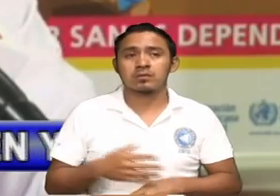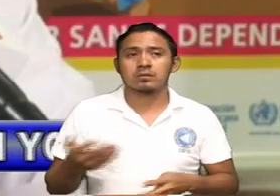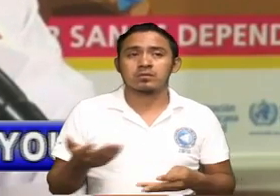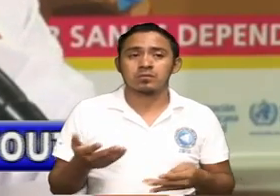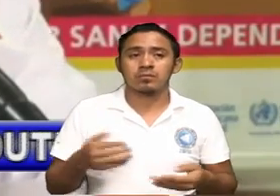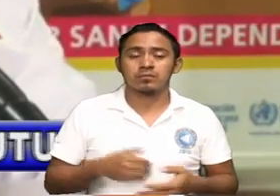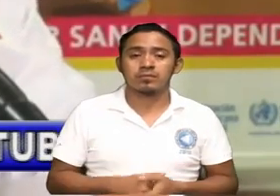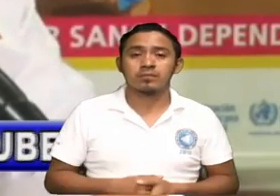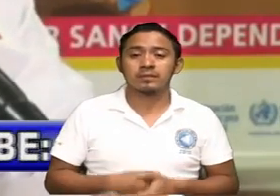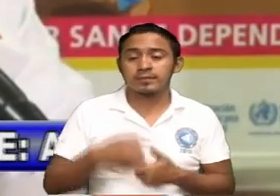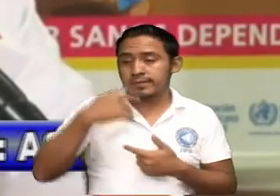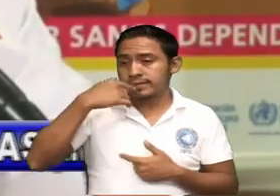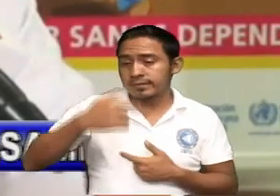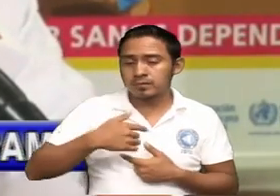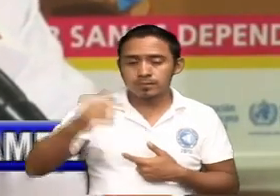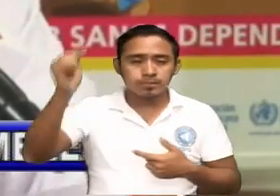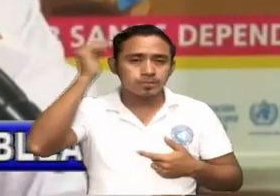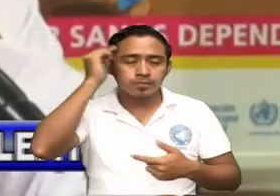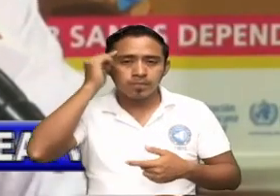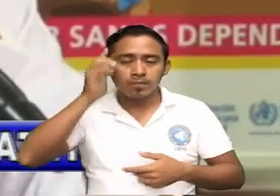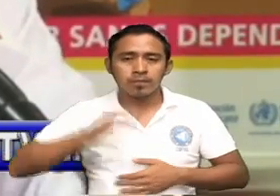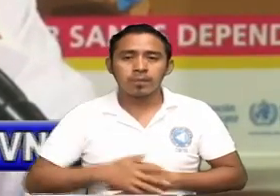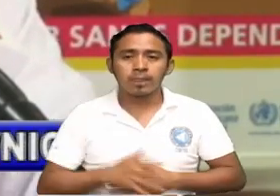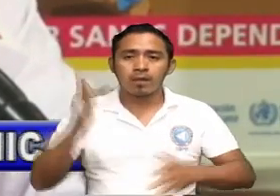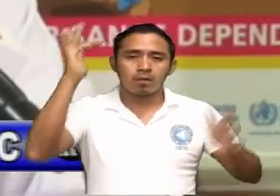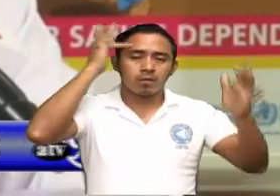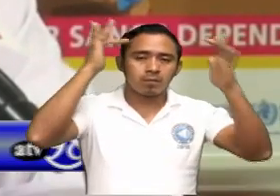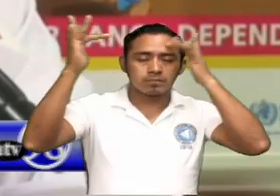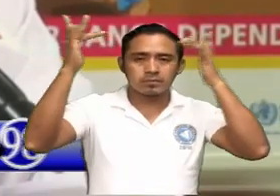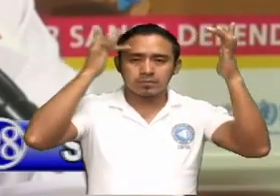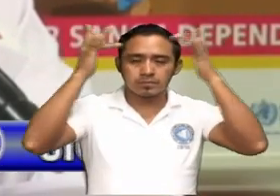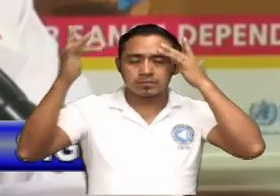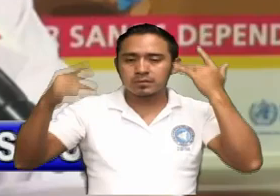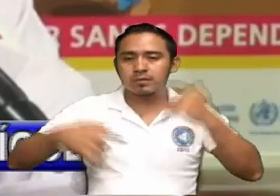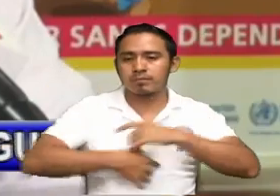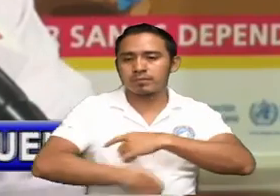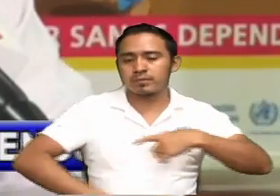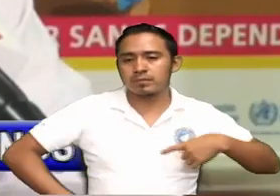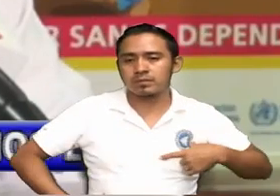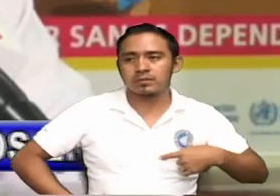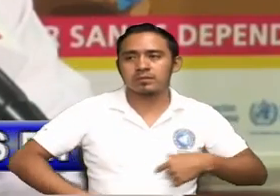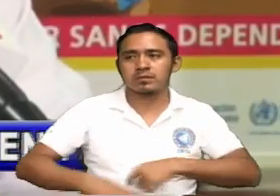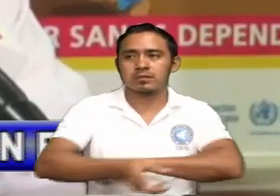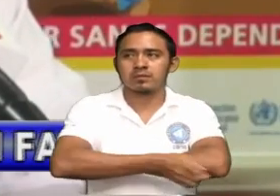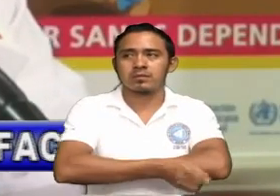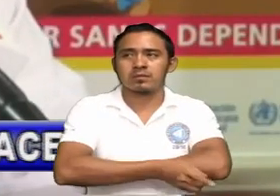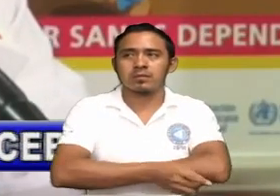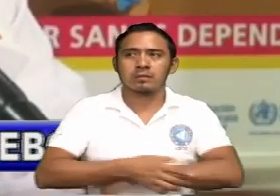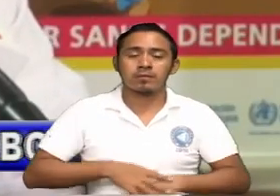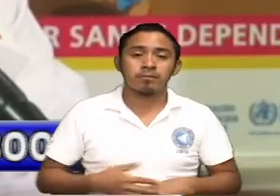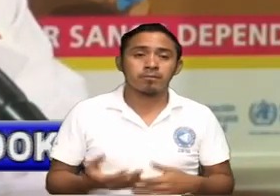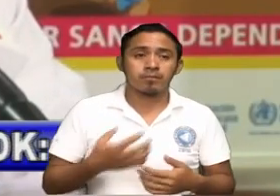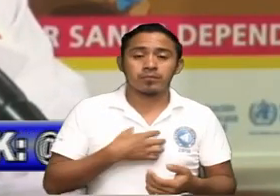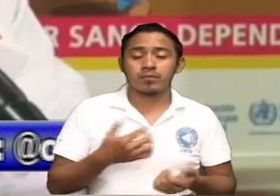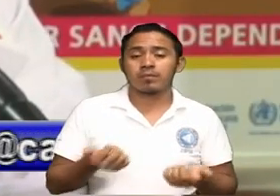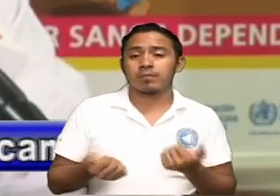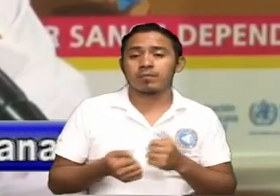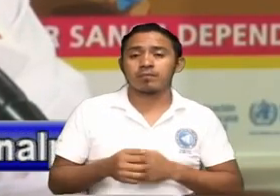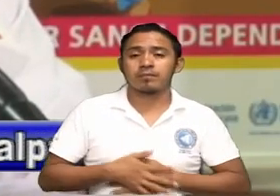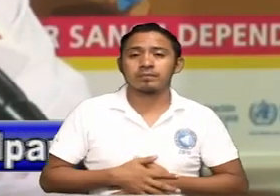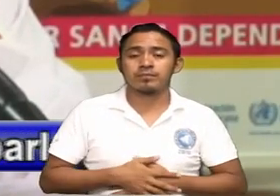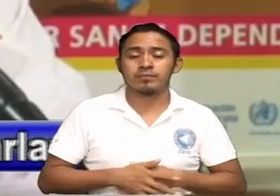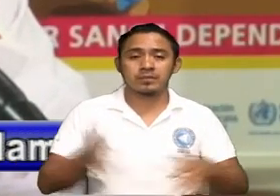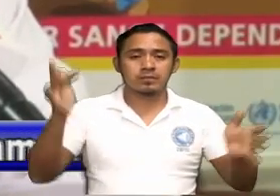306-2019, se establece considerando que es preocupación del compañero presidente de la República, comandante Daniel Ortega Saavedra,